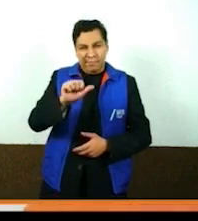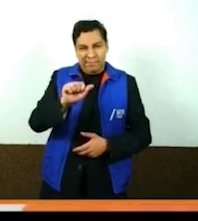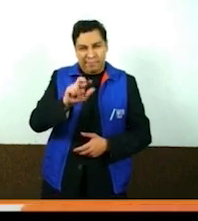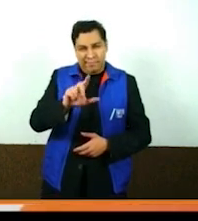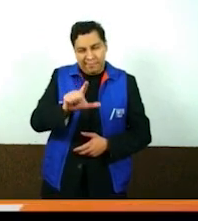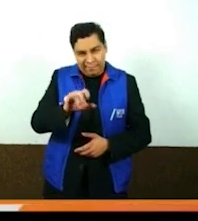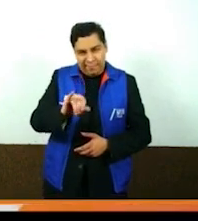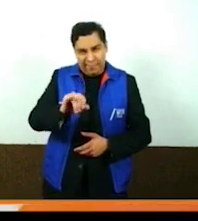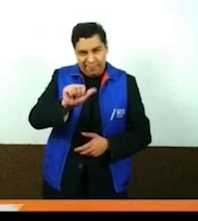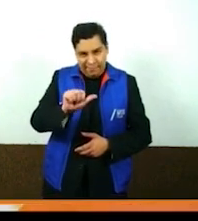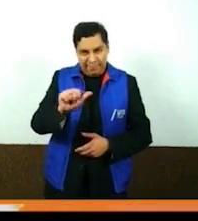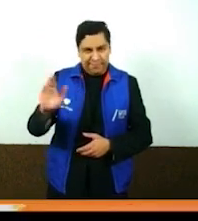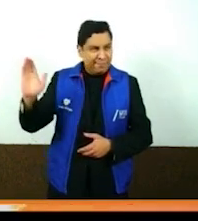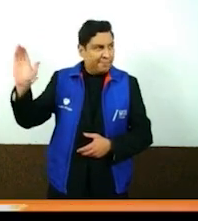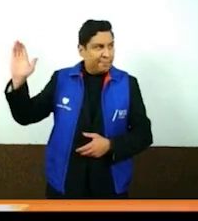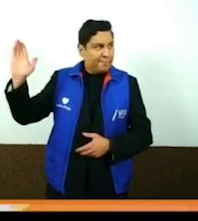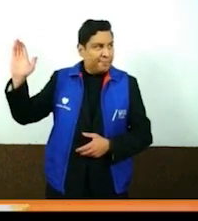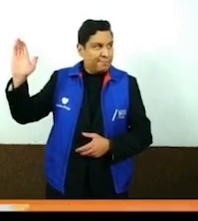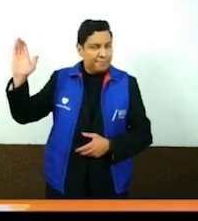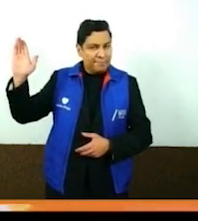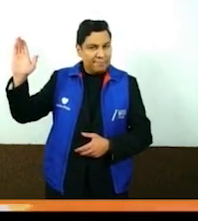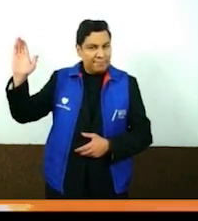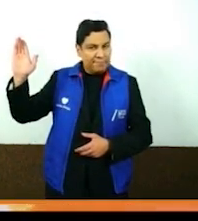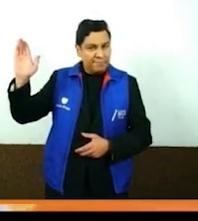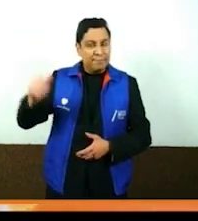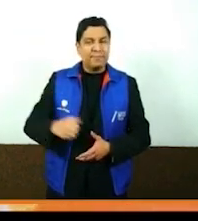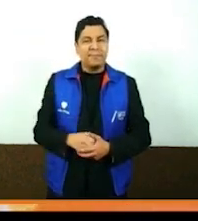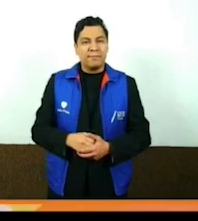Idalia Hernández García.